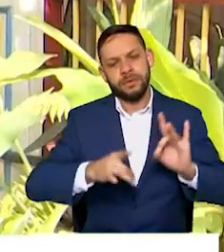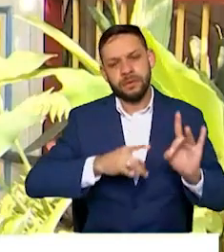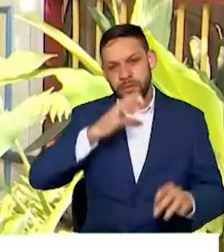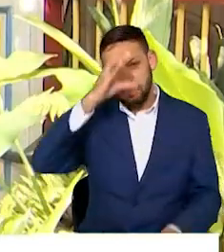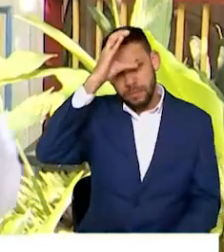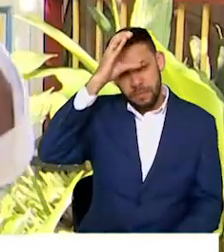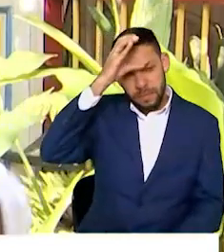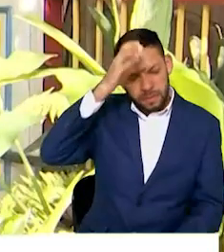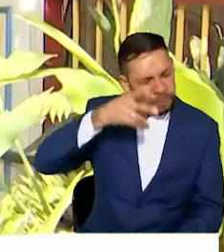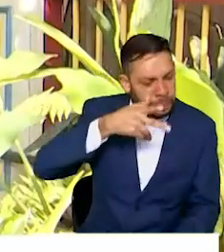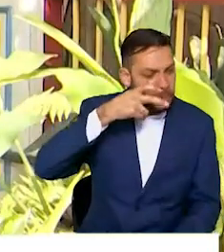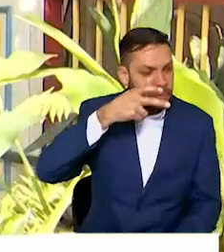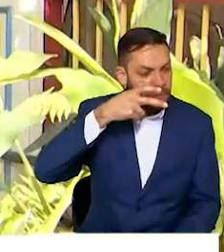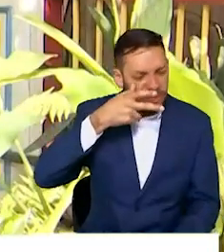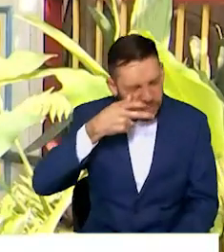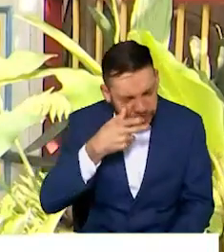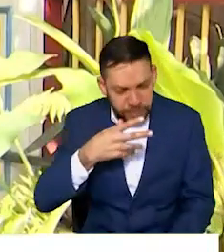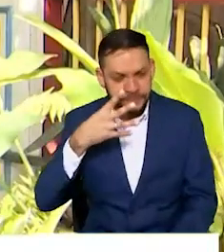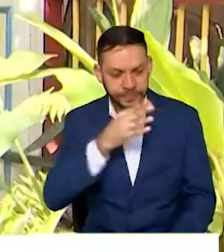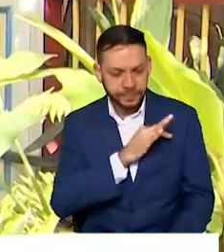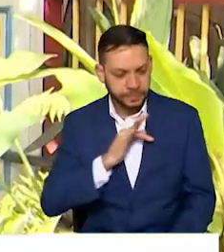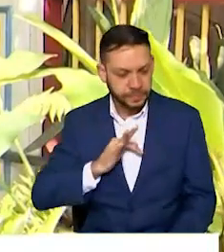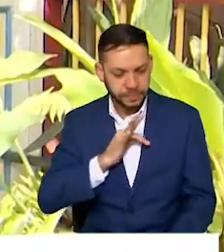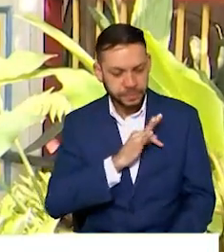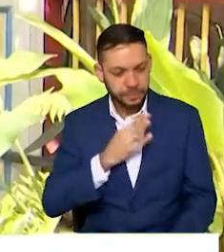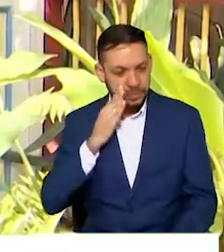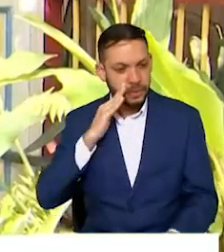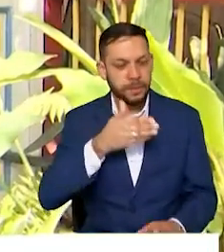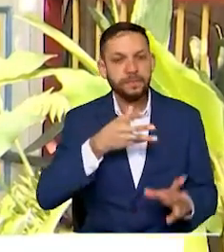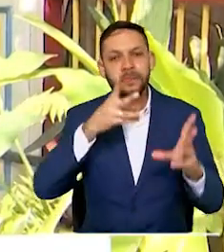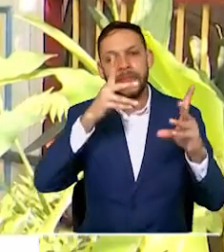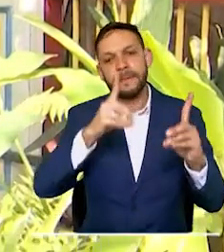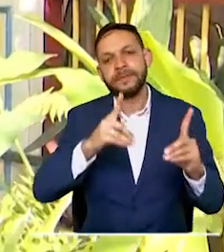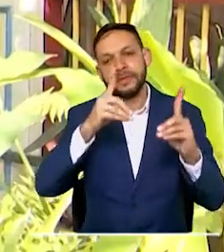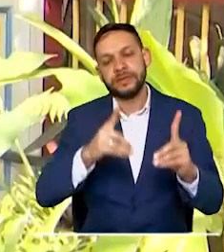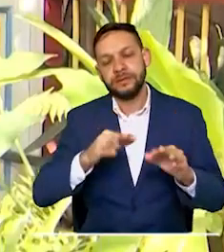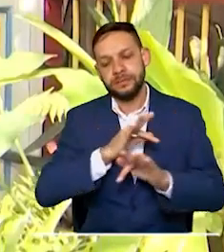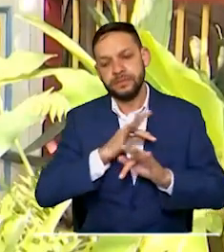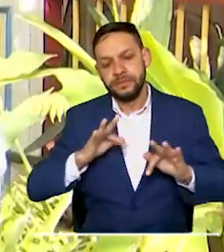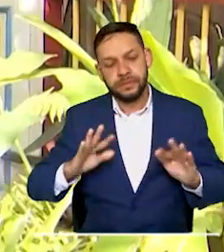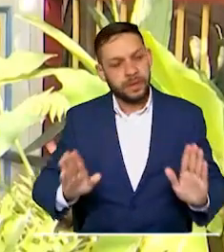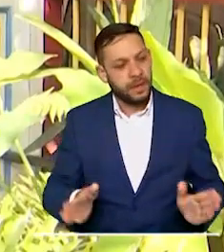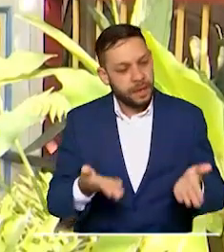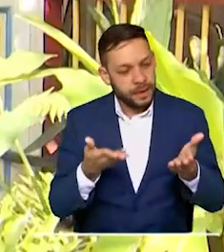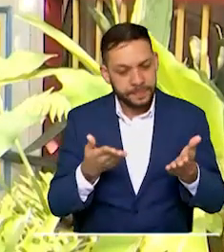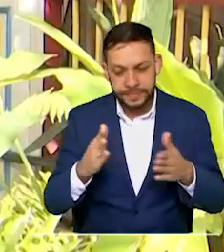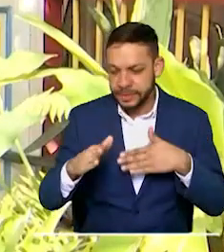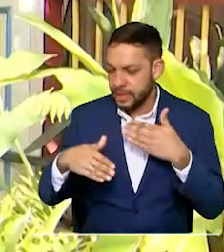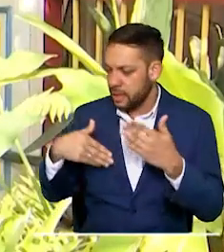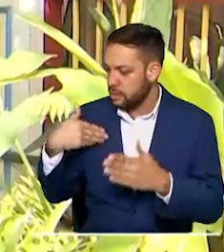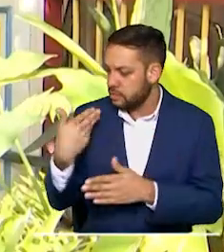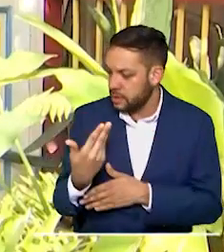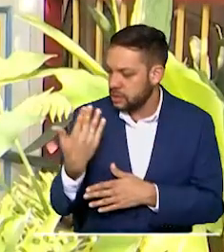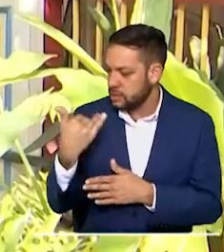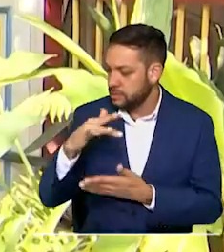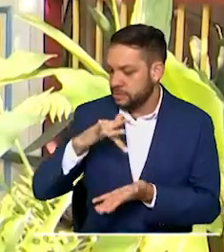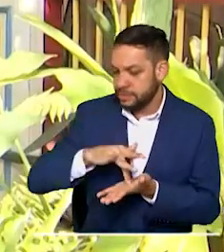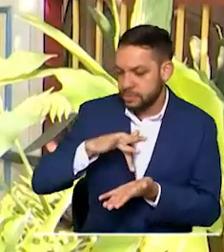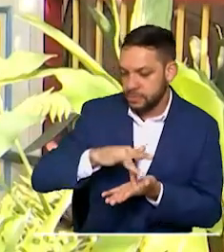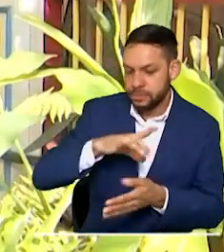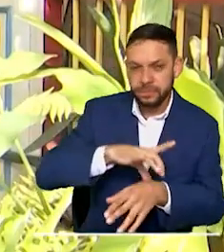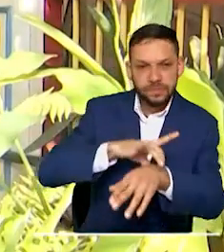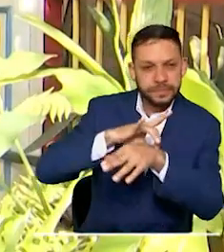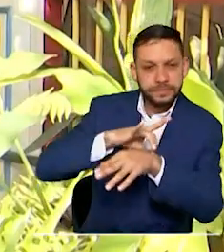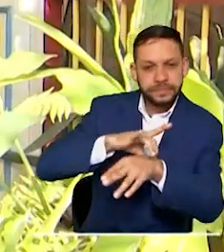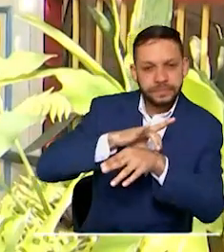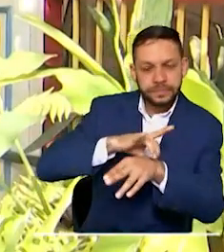esta información diagnóstica y terapéutica para tomar las mejores decisiones. Y ya, después de que se consulta donde el médico y se obtiene